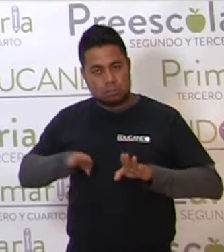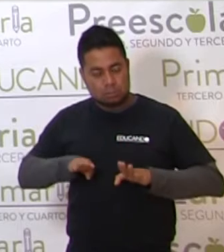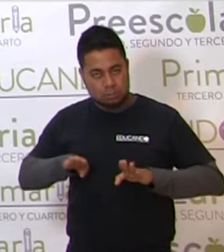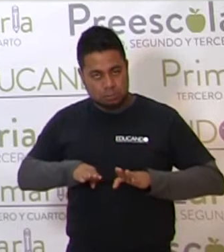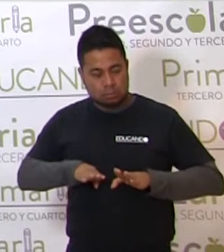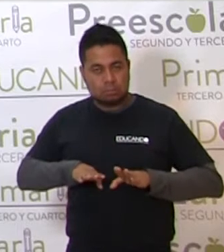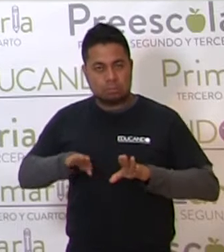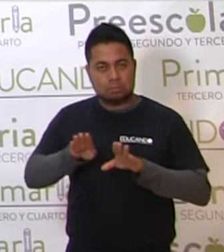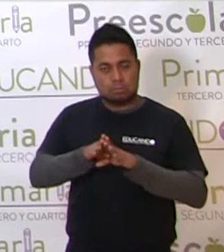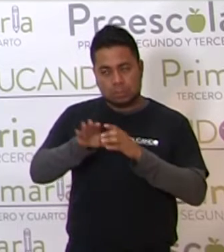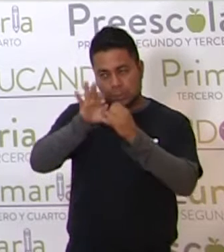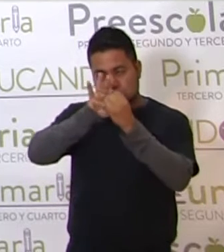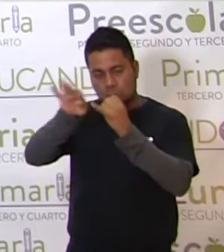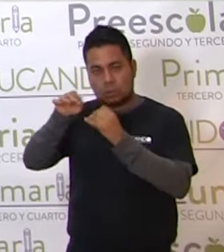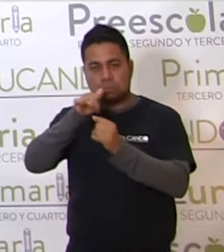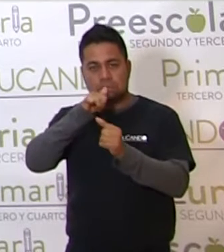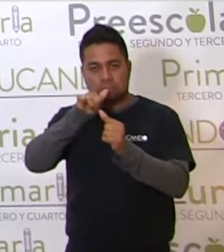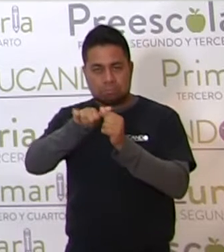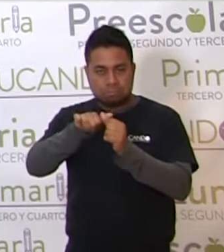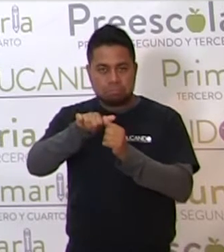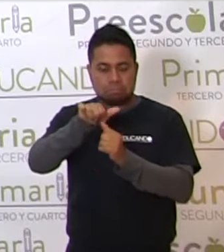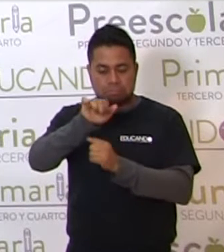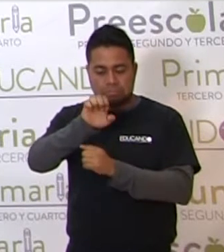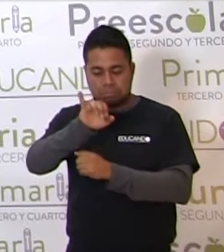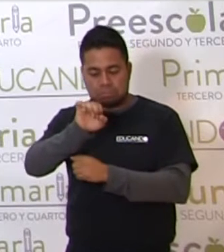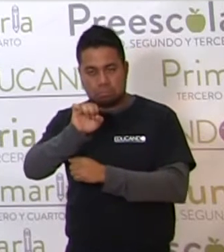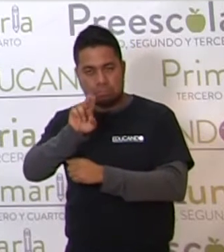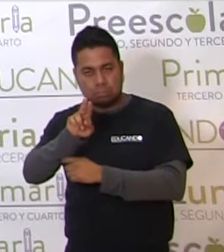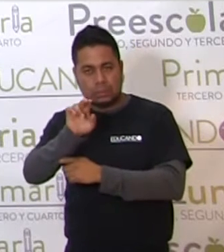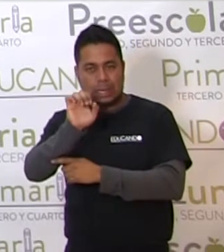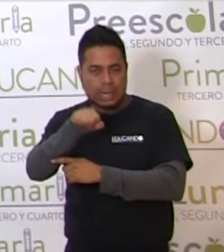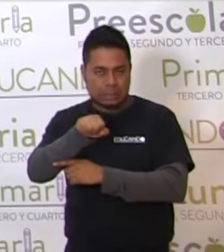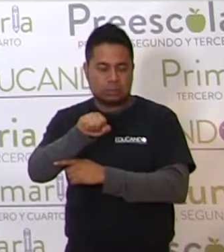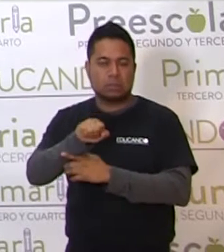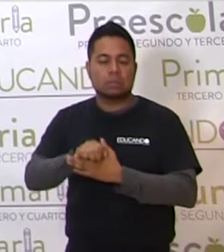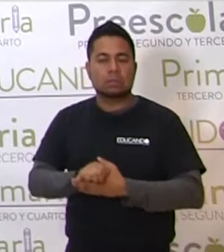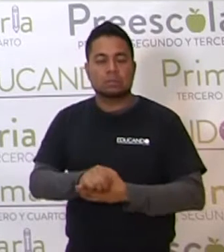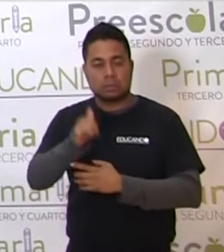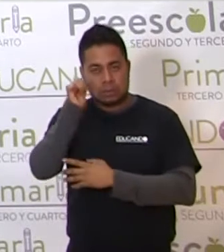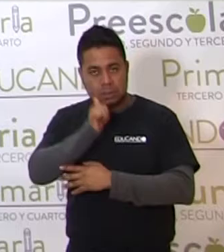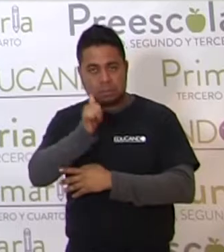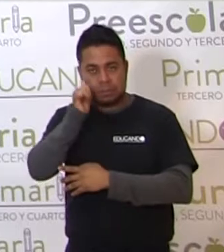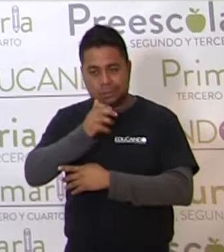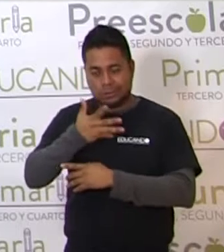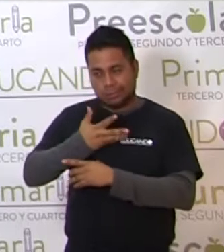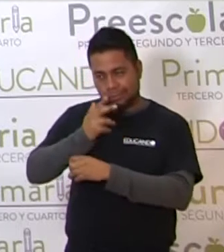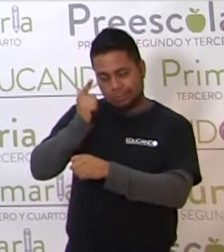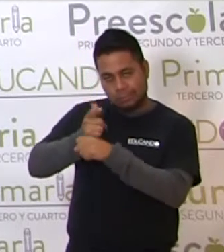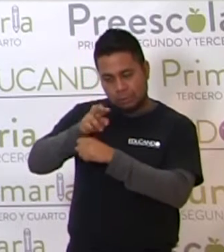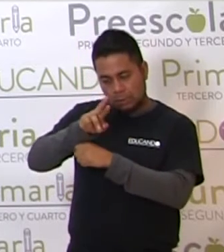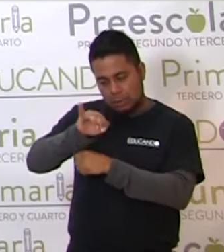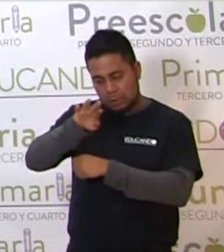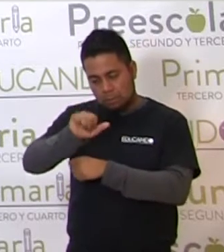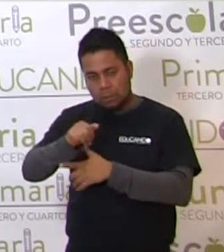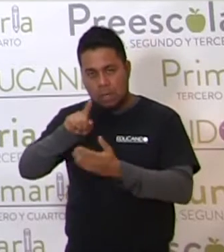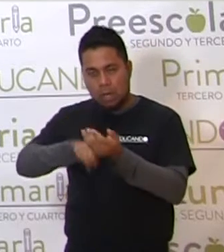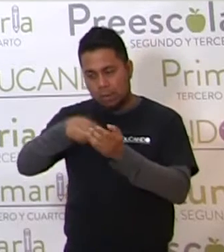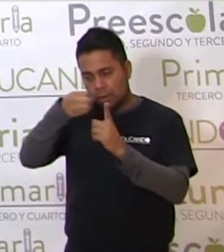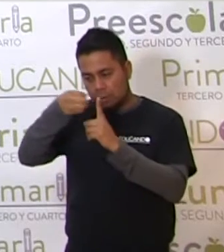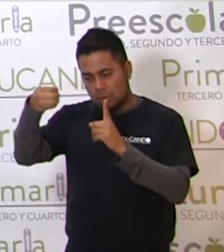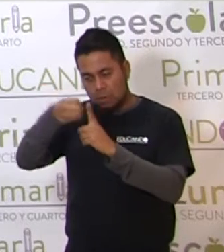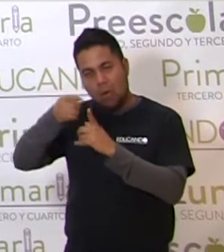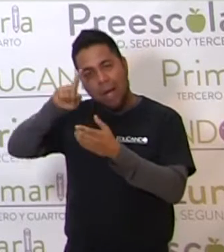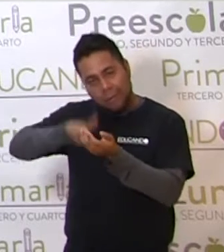partir de la última vocal acentuada siempre va a ser una rima identificada dentro de los versos de un